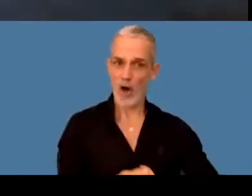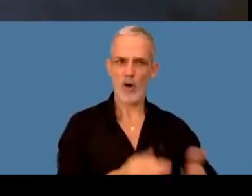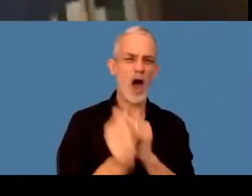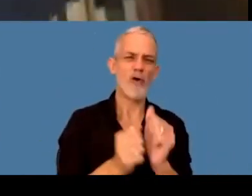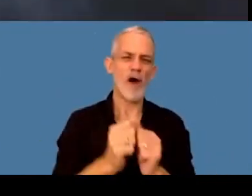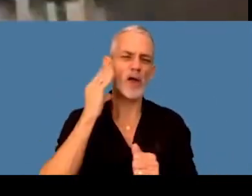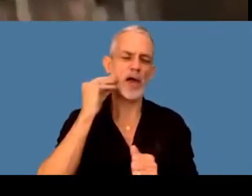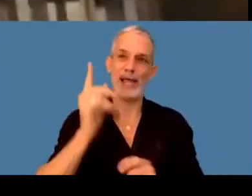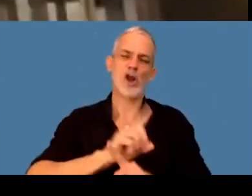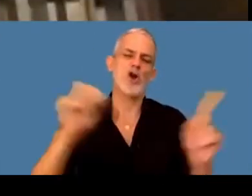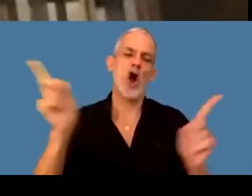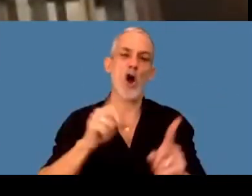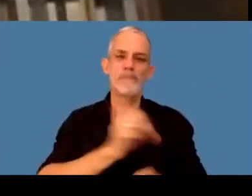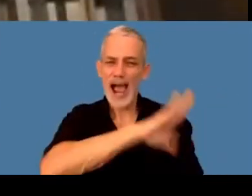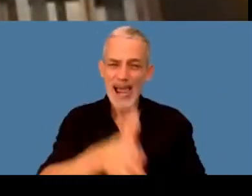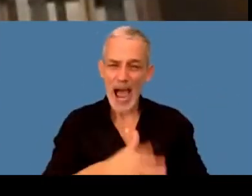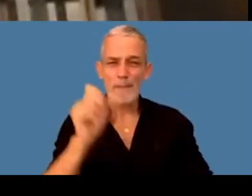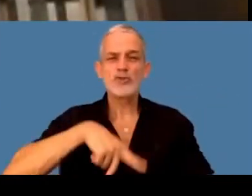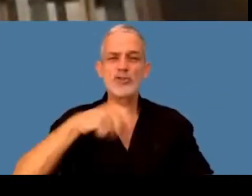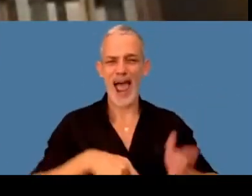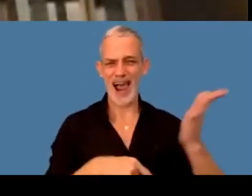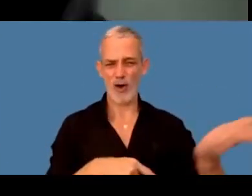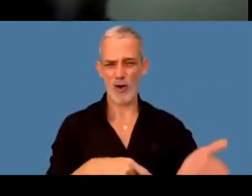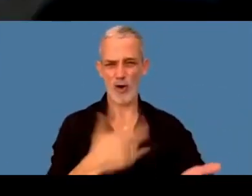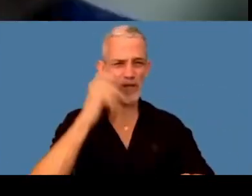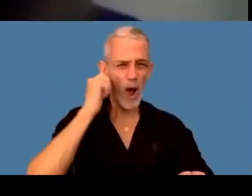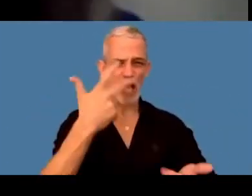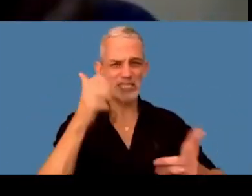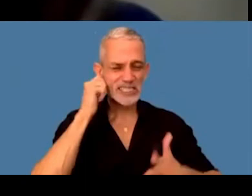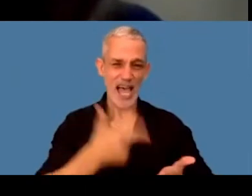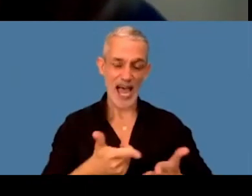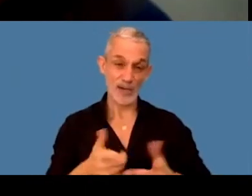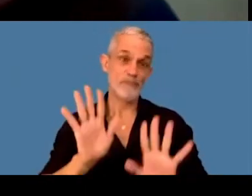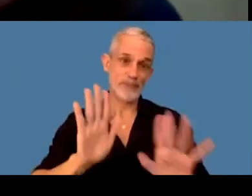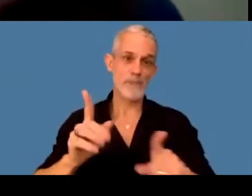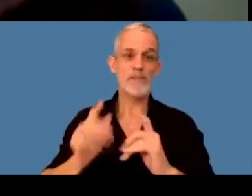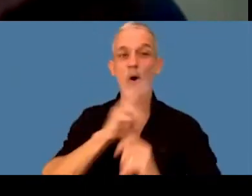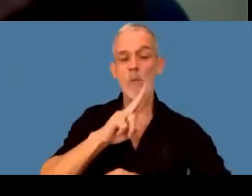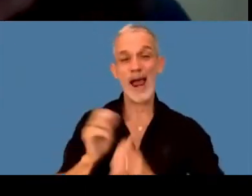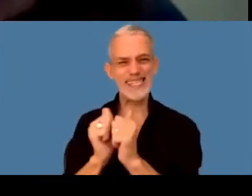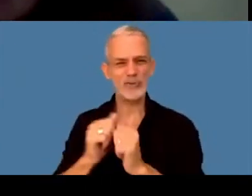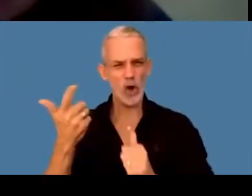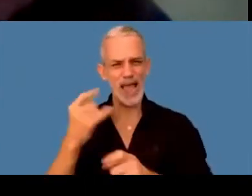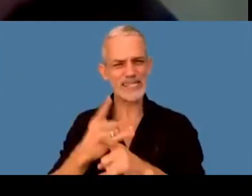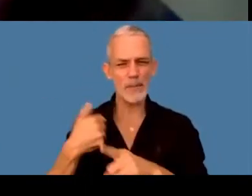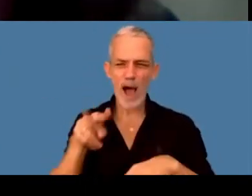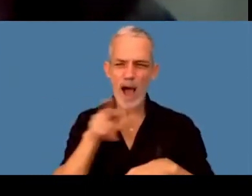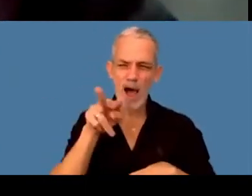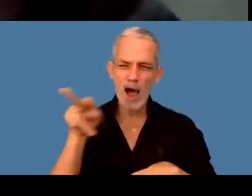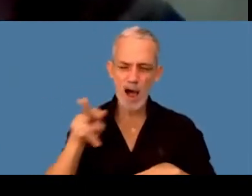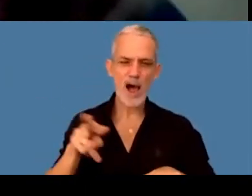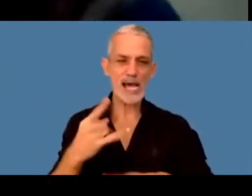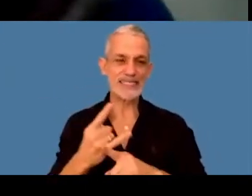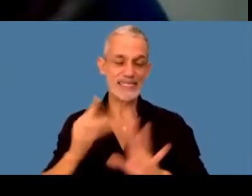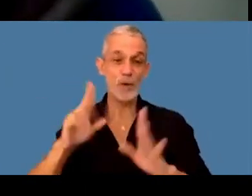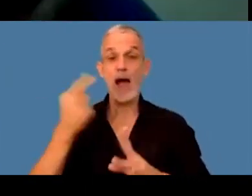estoy hablando de los campos en el Chaco. Haciendo un poco de historia, lo que yo siempre escuché, una de las